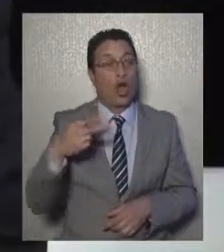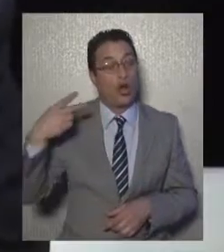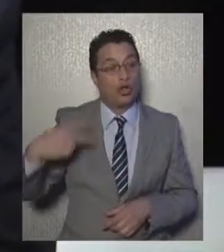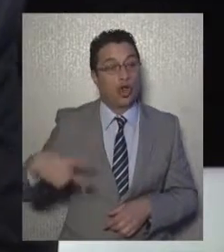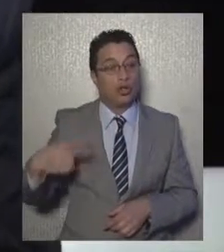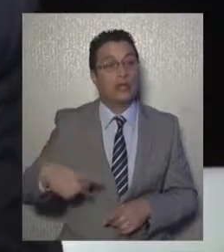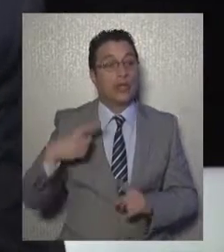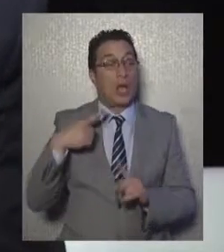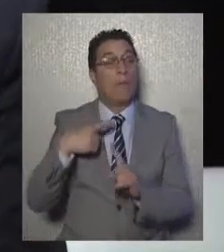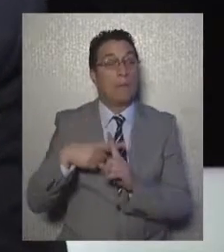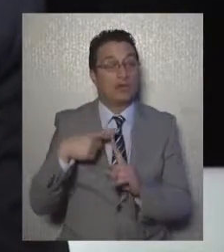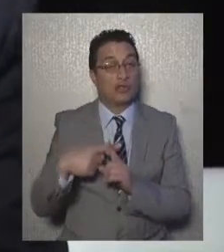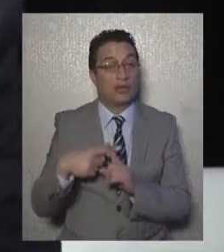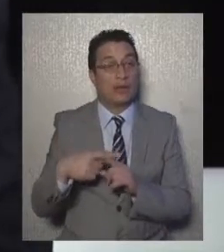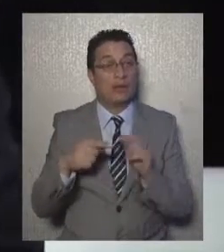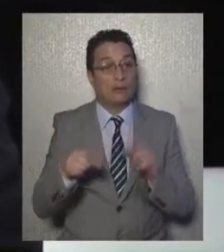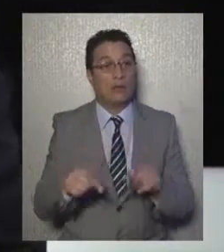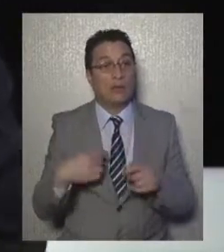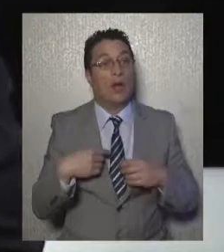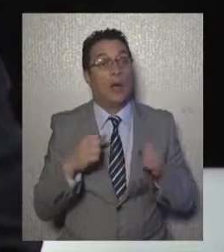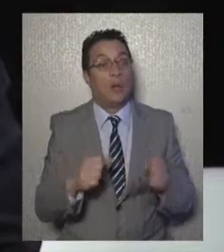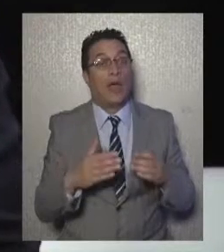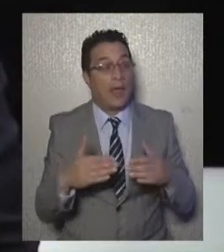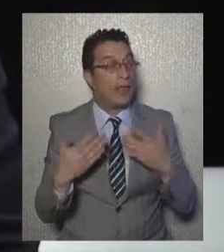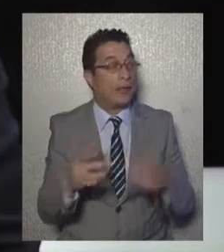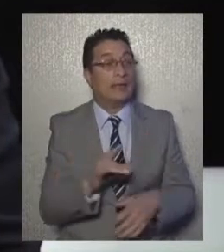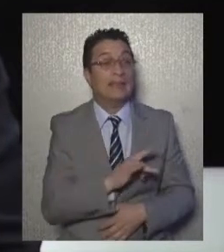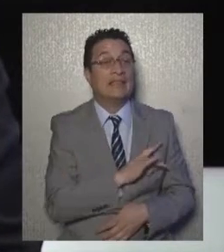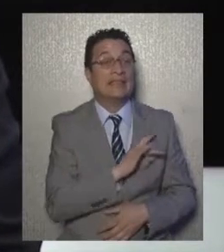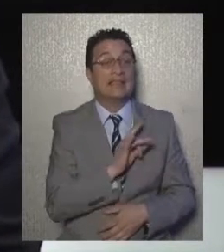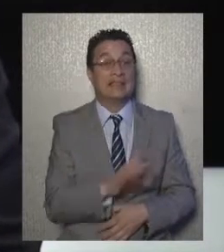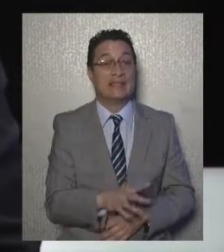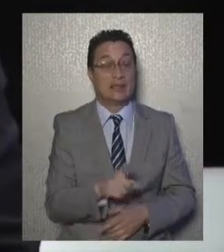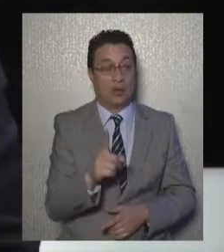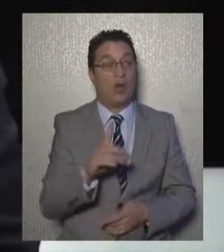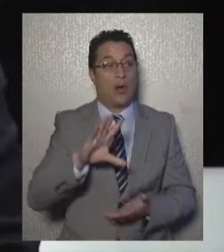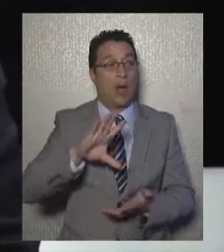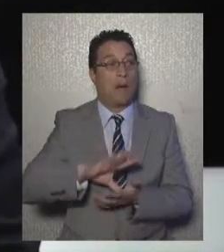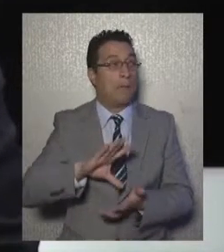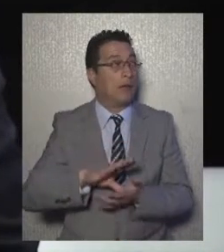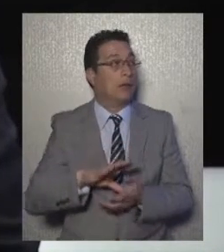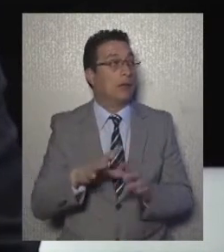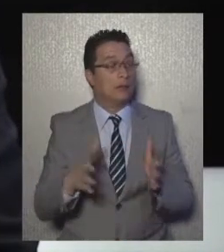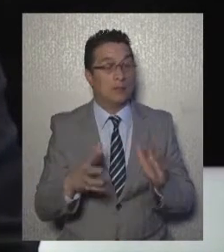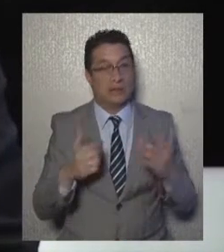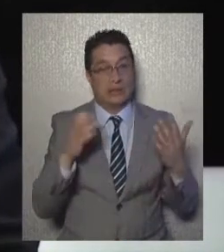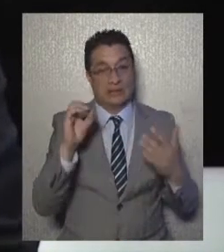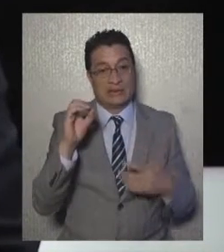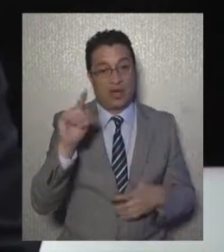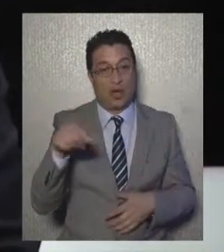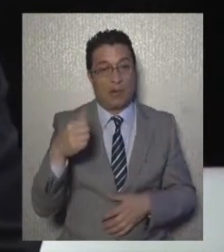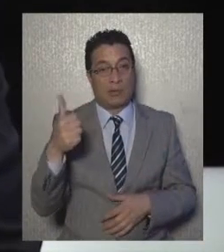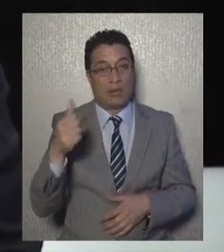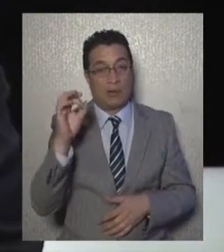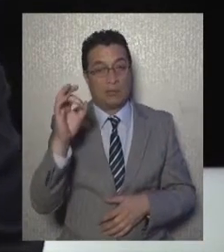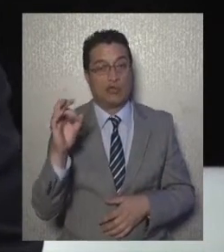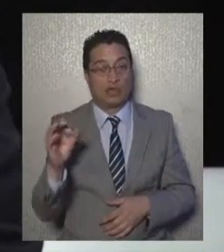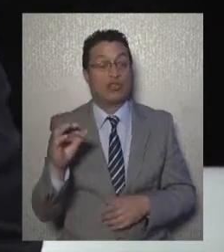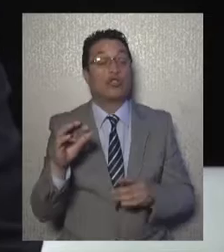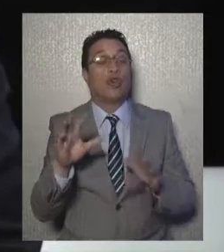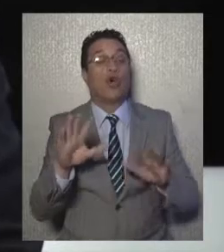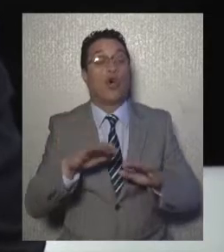positivas, queriendo ser positivo. Chile es un país que apenas tiene el 0,6% de la superficie del